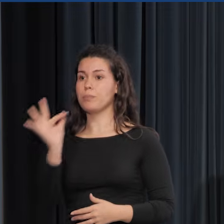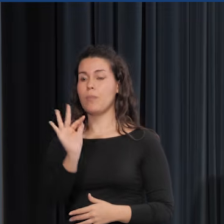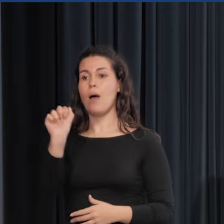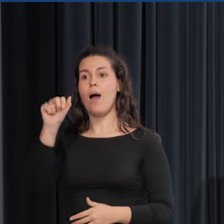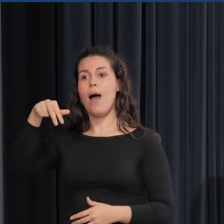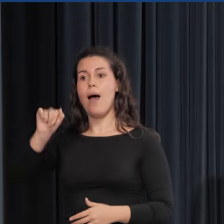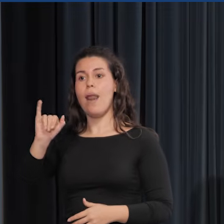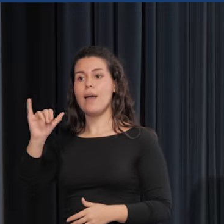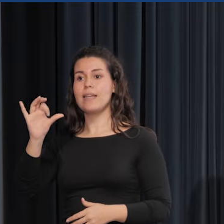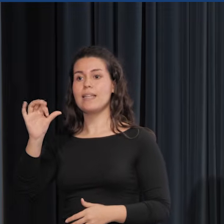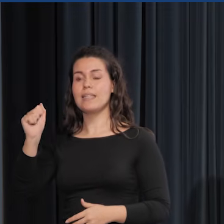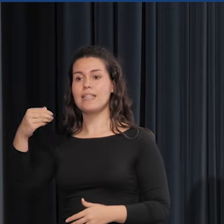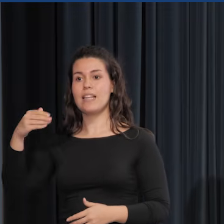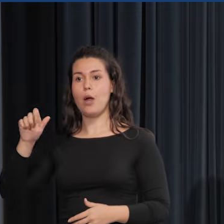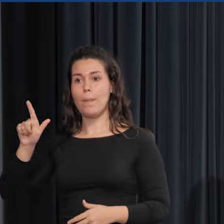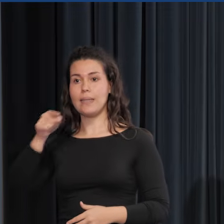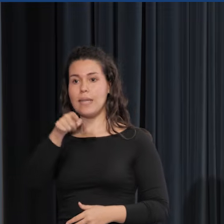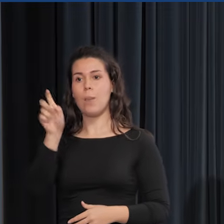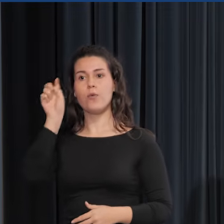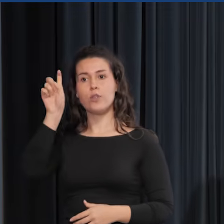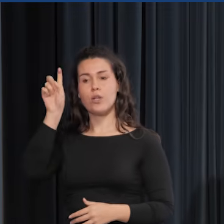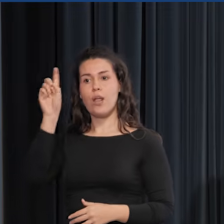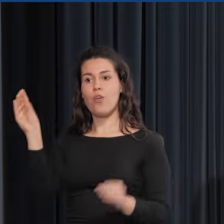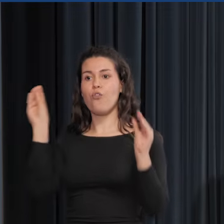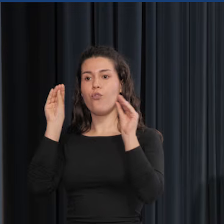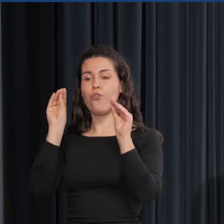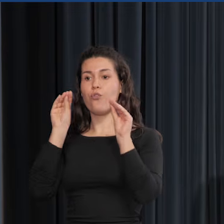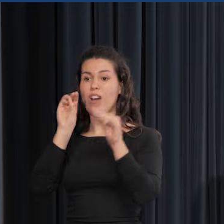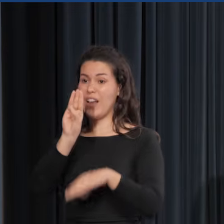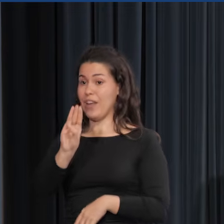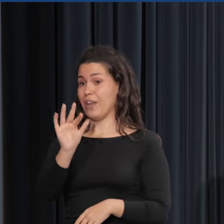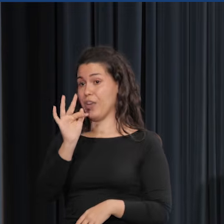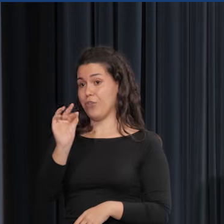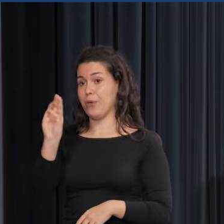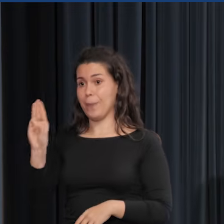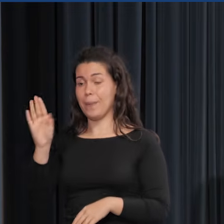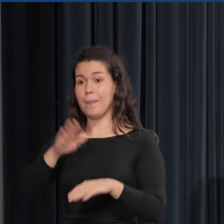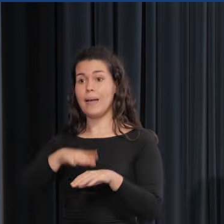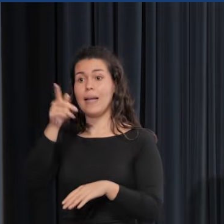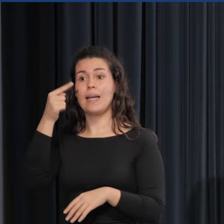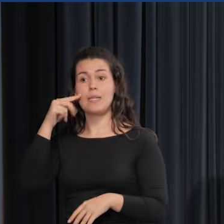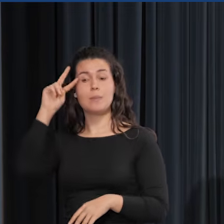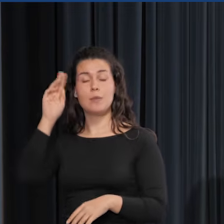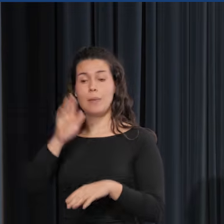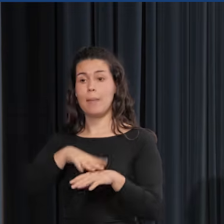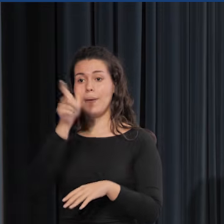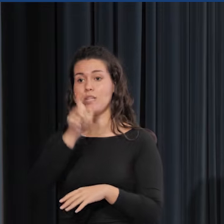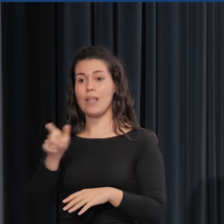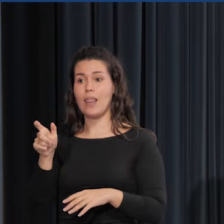como profesora de formación profesional de expertos y expertas en prevención de riesgos